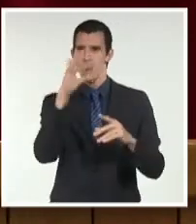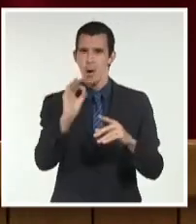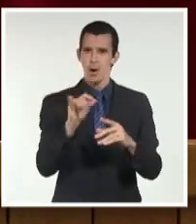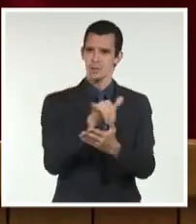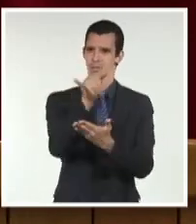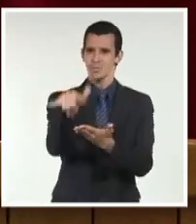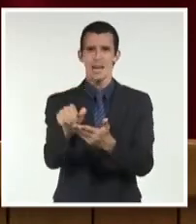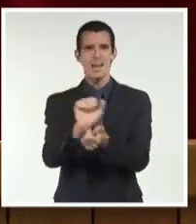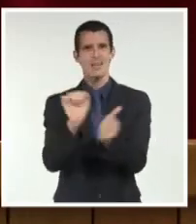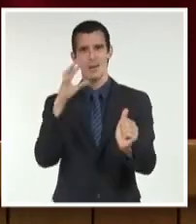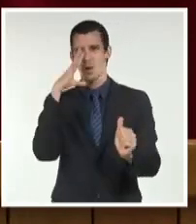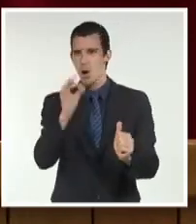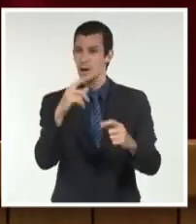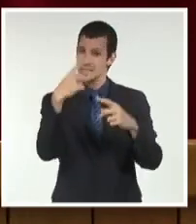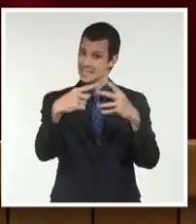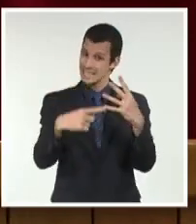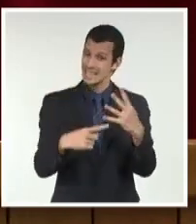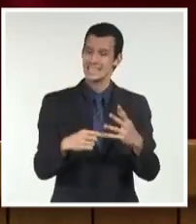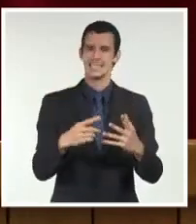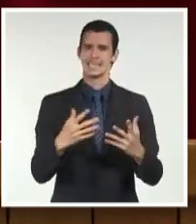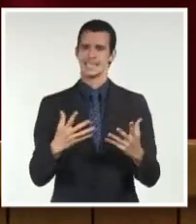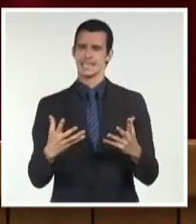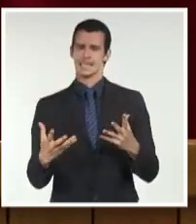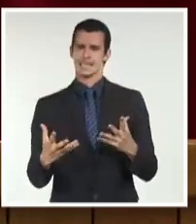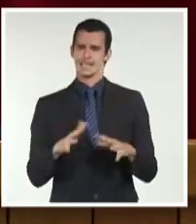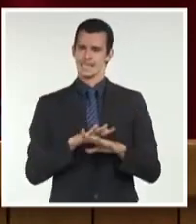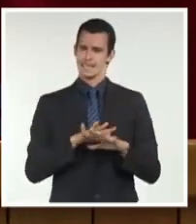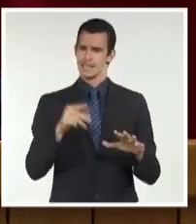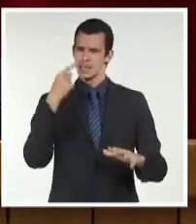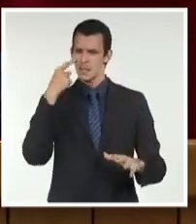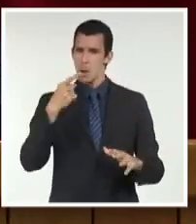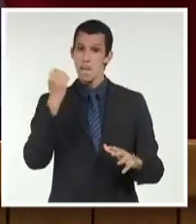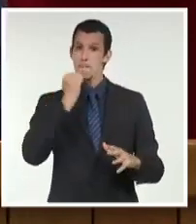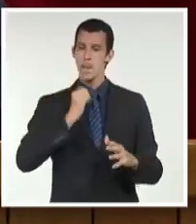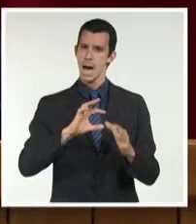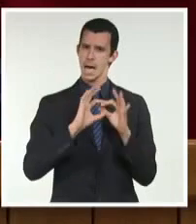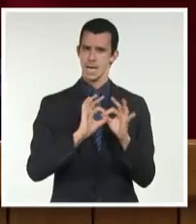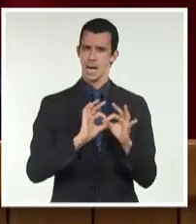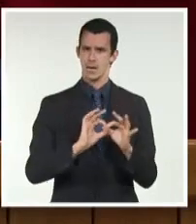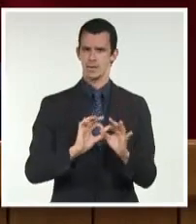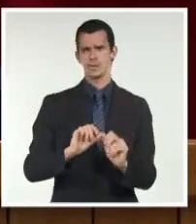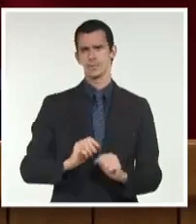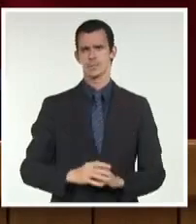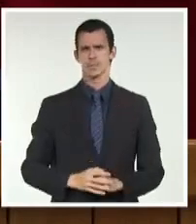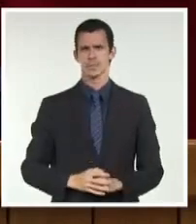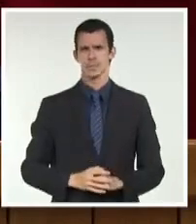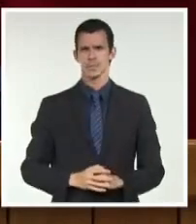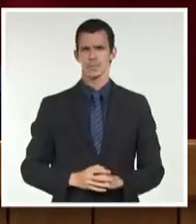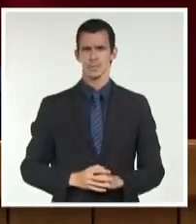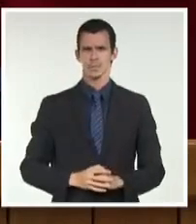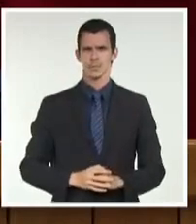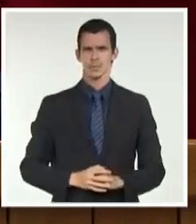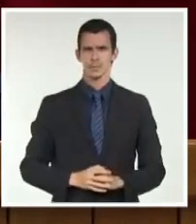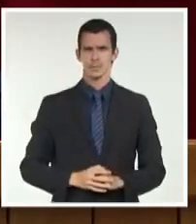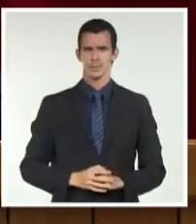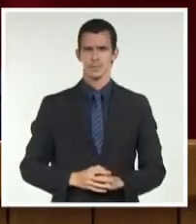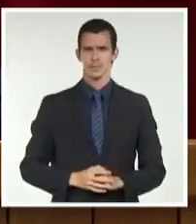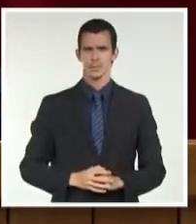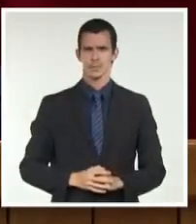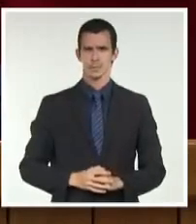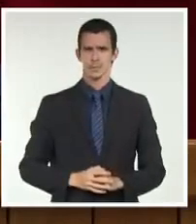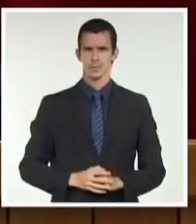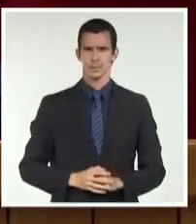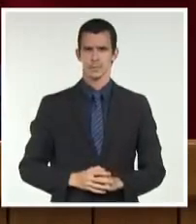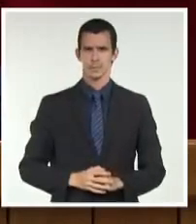nación. Esa agresividad se refuerza además con los programas de subversión que no cesan en el intento de